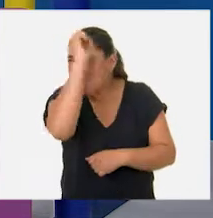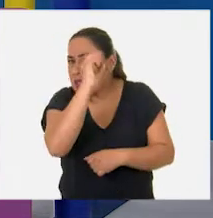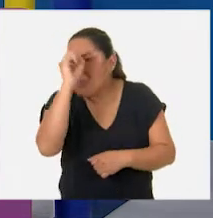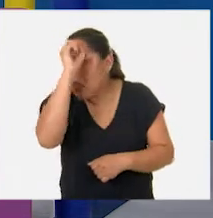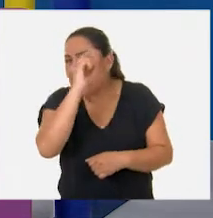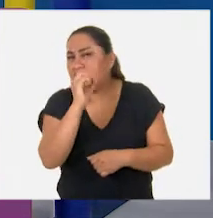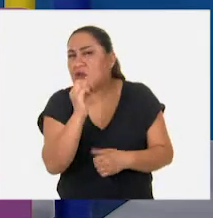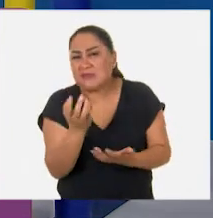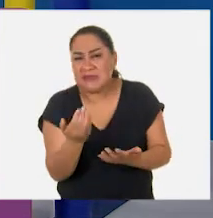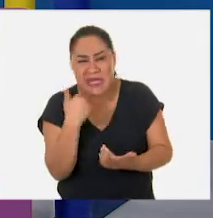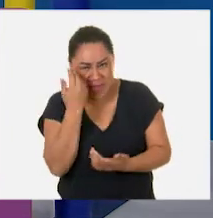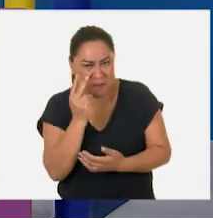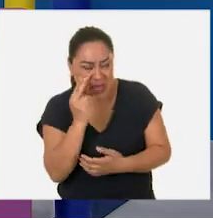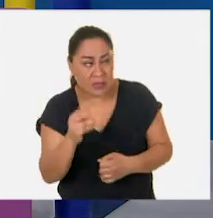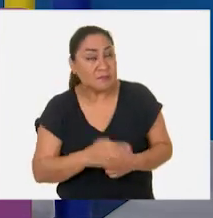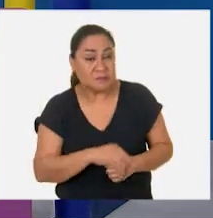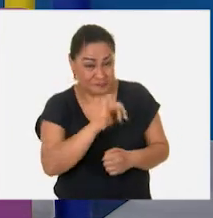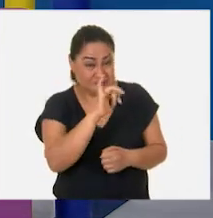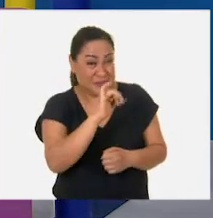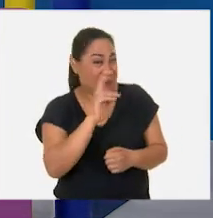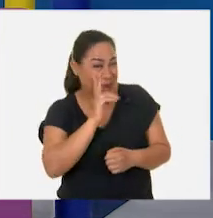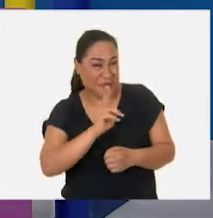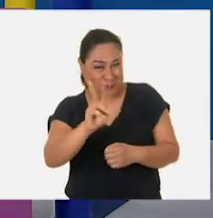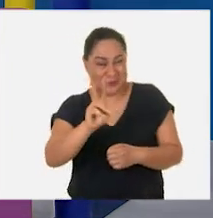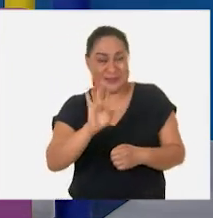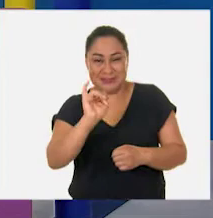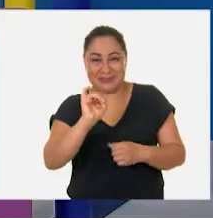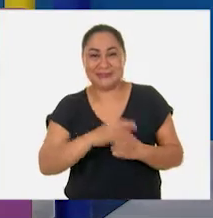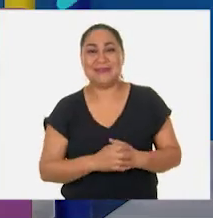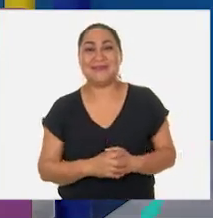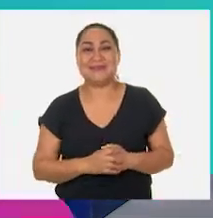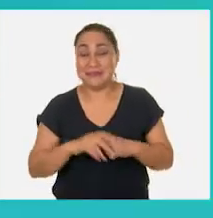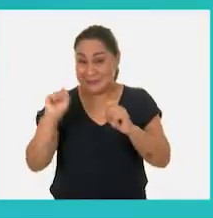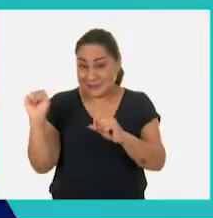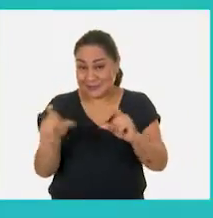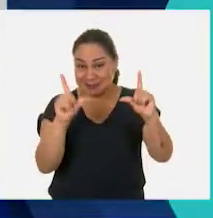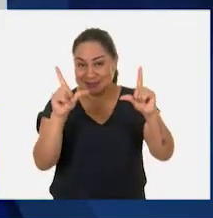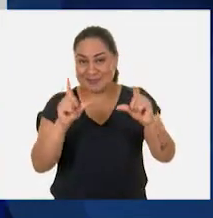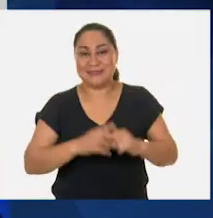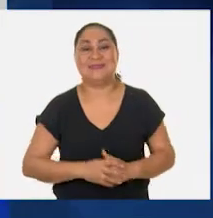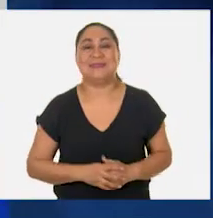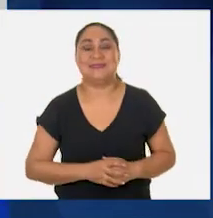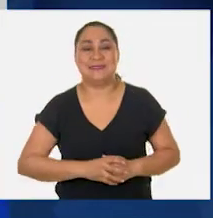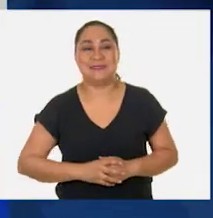sexto. ¿Te parece? Sí, vamos a verlo. Muy bien. ¡Córrelo!